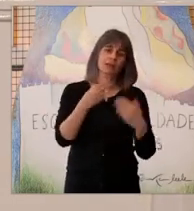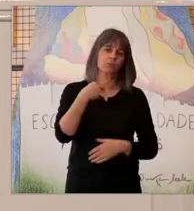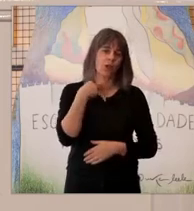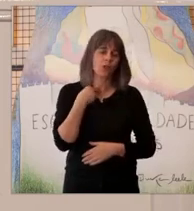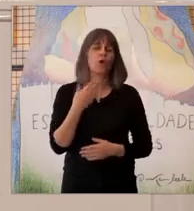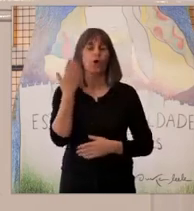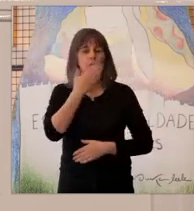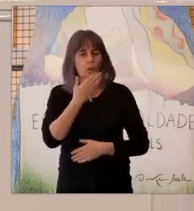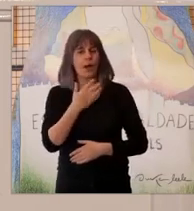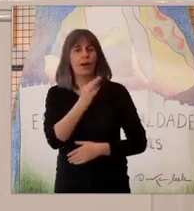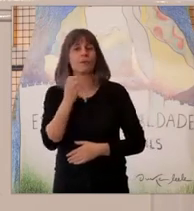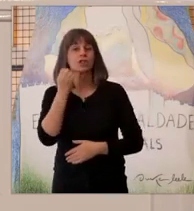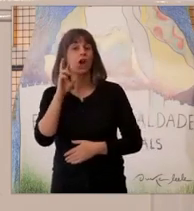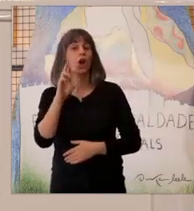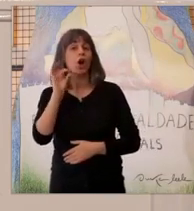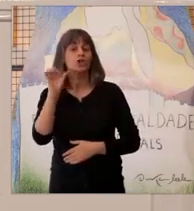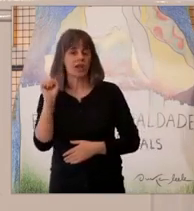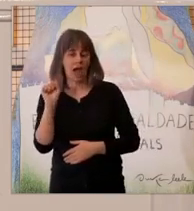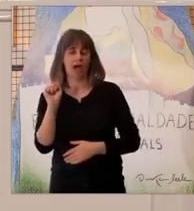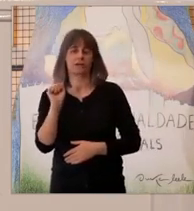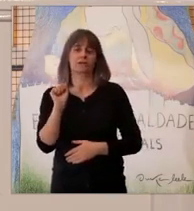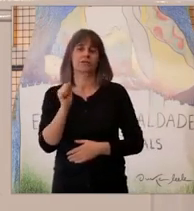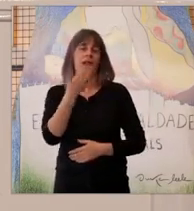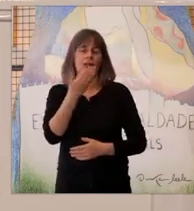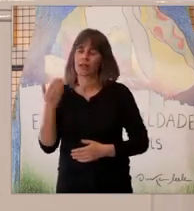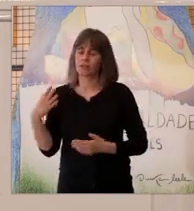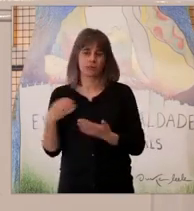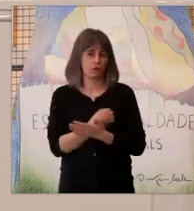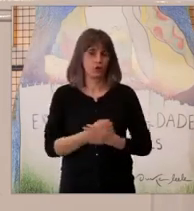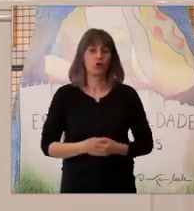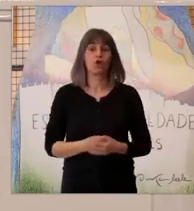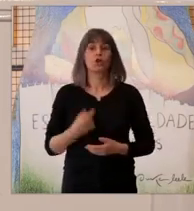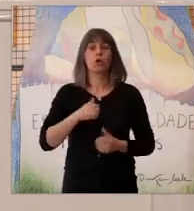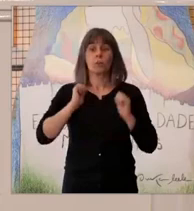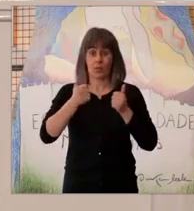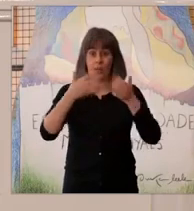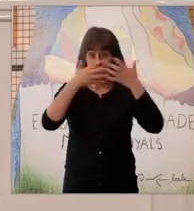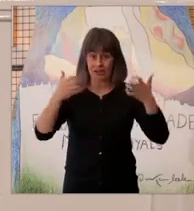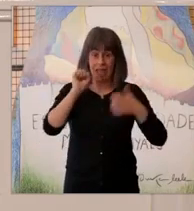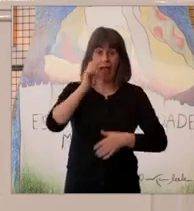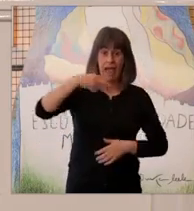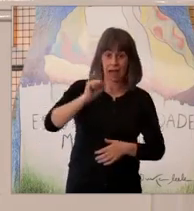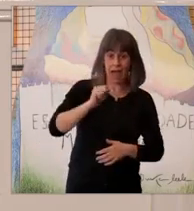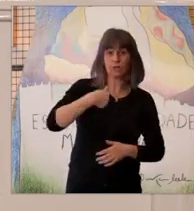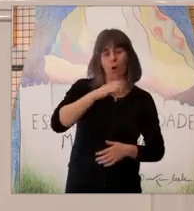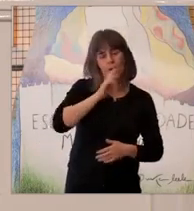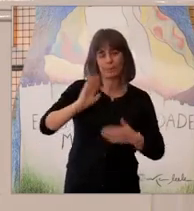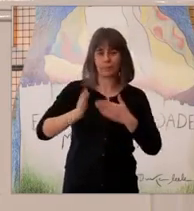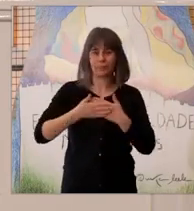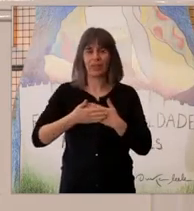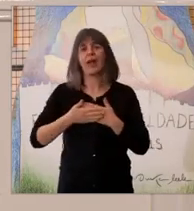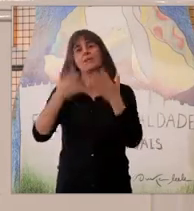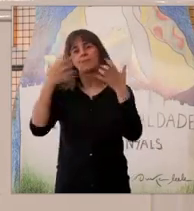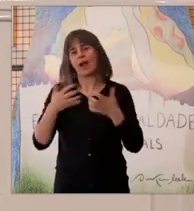a todos los que estáis aquí hacer esto posible y comenzaba con una frase de Ana y voy a cerrar con un parrafito de Isabel